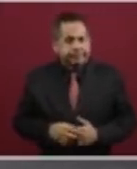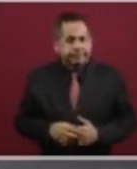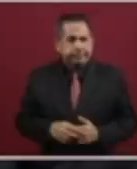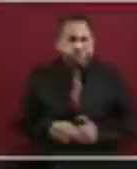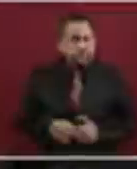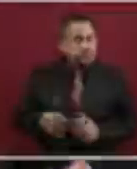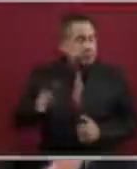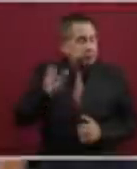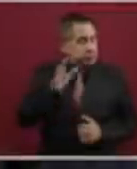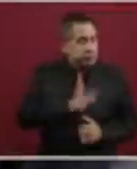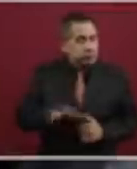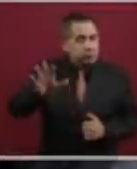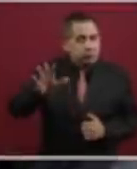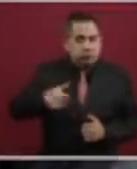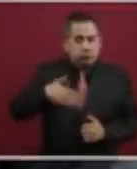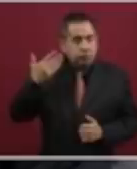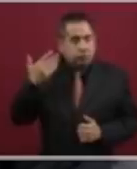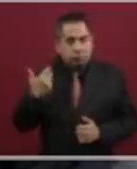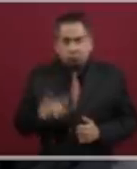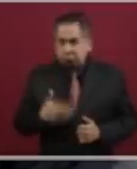Fue milagroso.